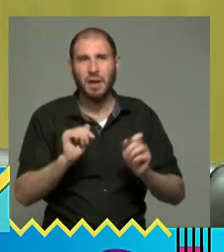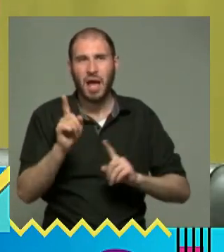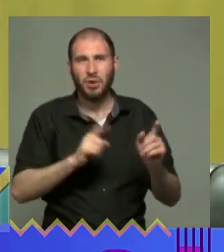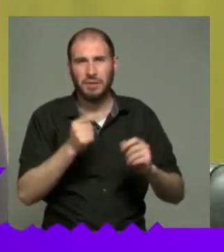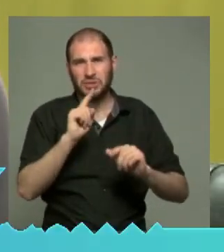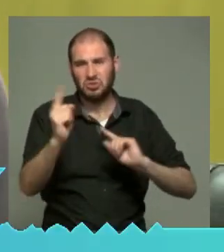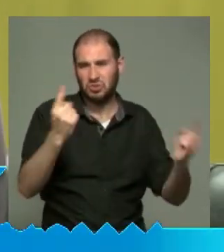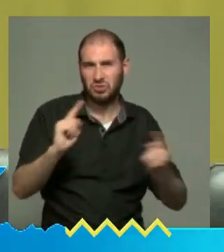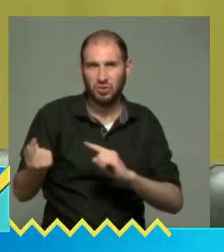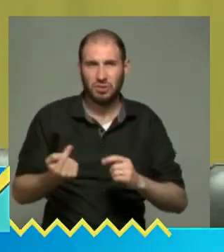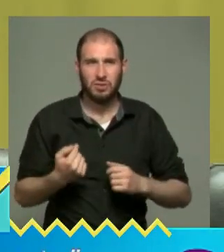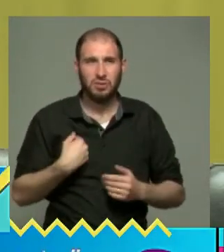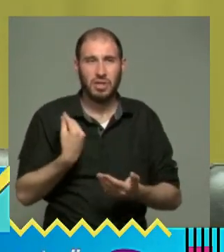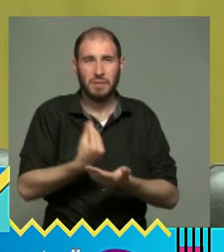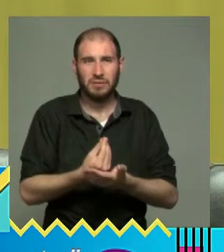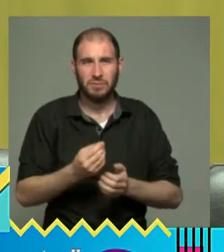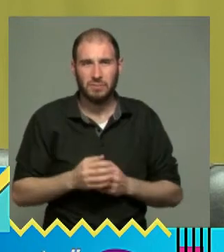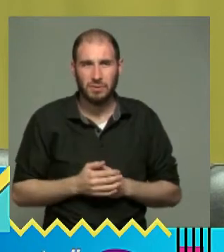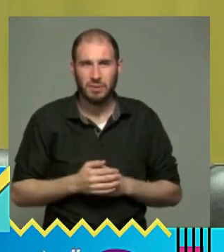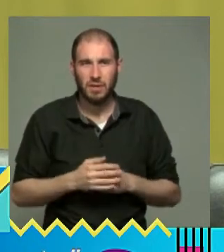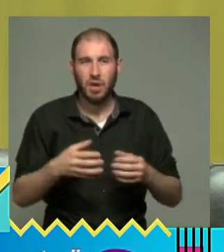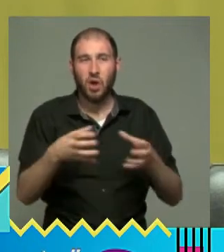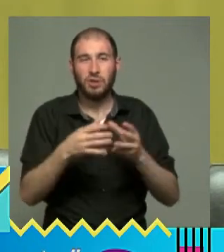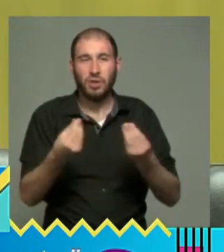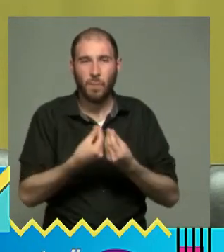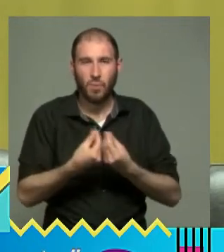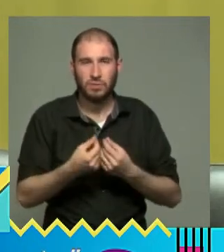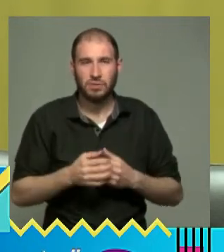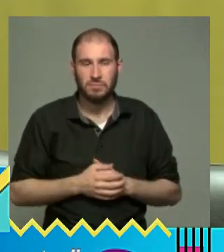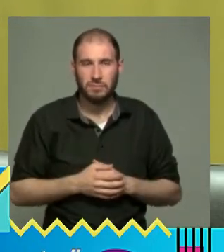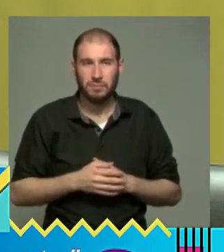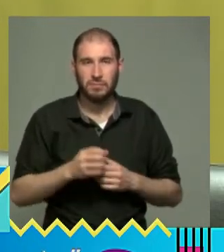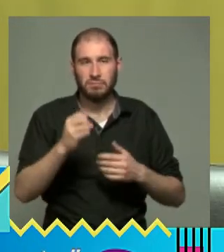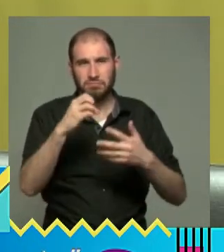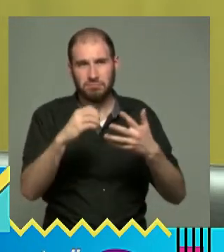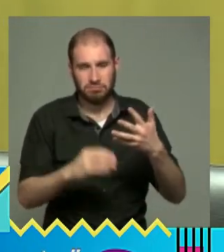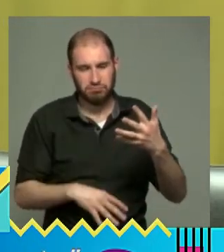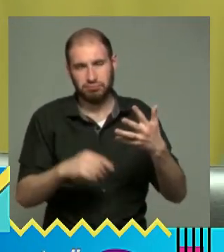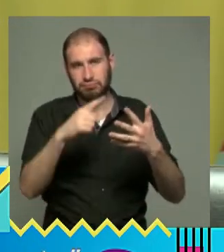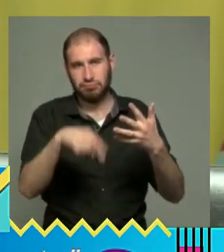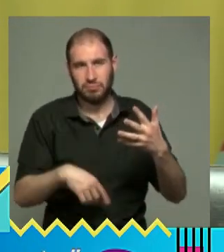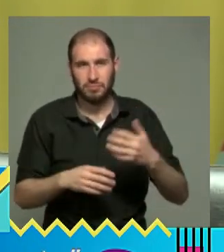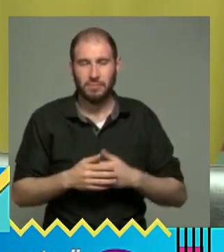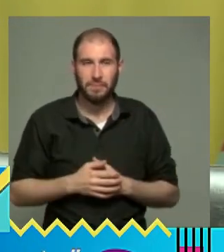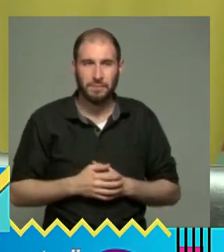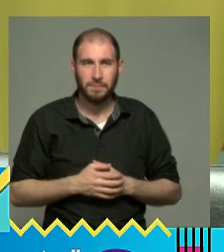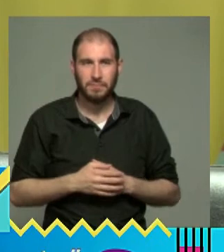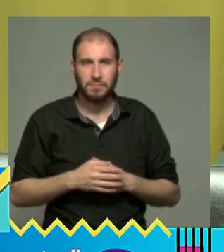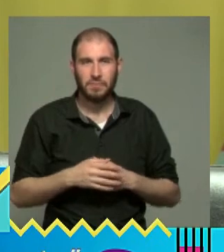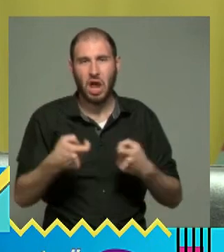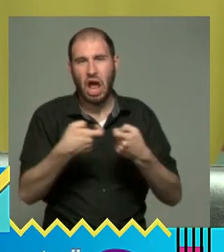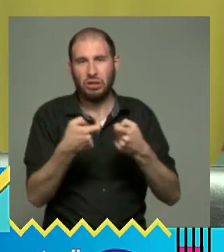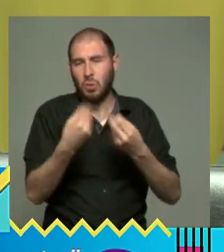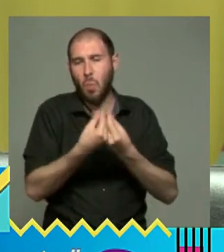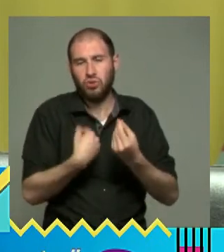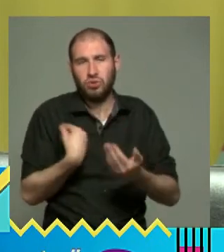poco sueltos. Yo vengo en representación de muchas de las organizaciones, algunas las voy a nombrar, Vitam, Redfam, CONIN, Accionar, Grávida,